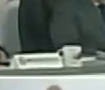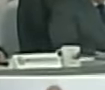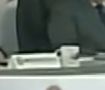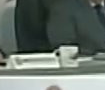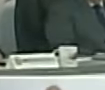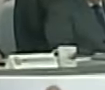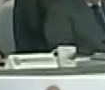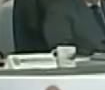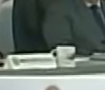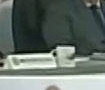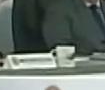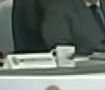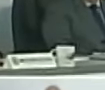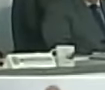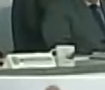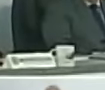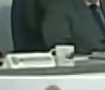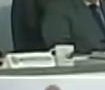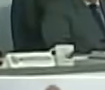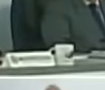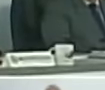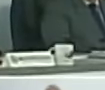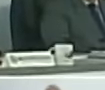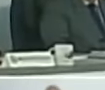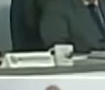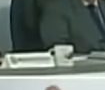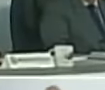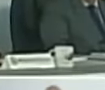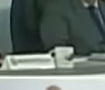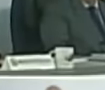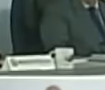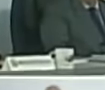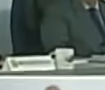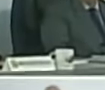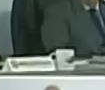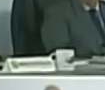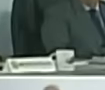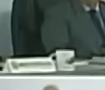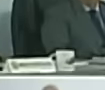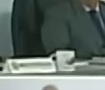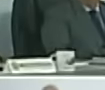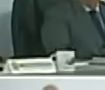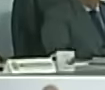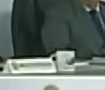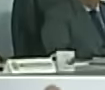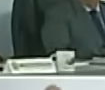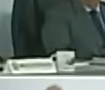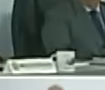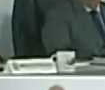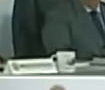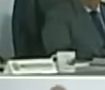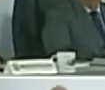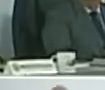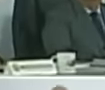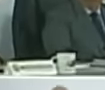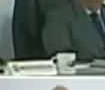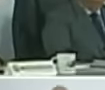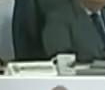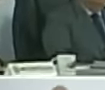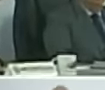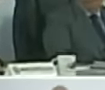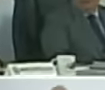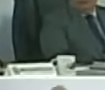entrega de este plan perfectamente hilvanado, construido en base a la